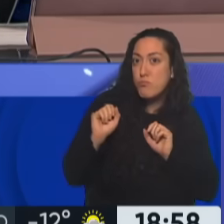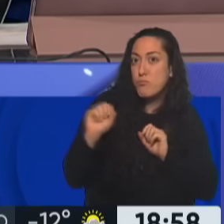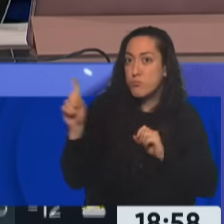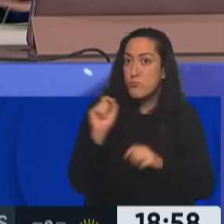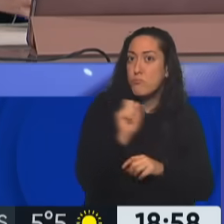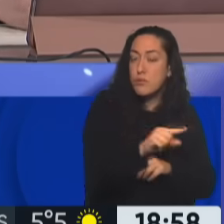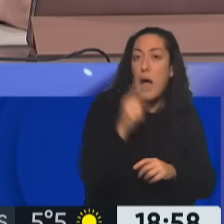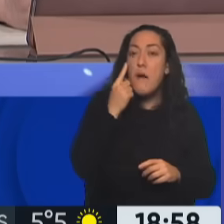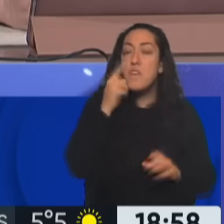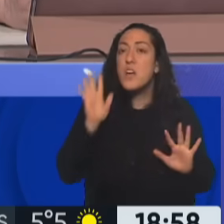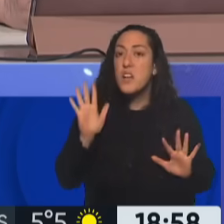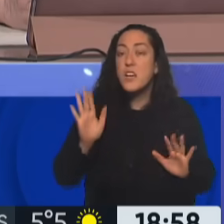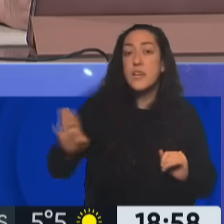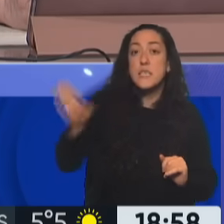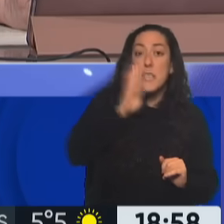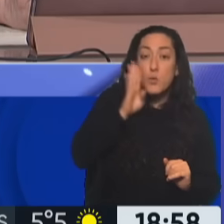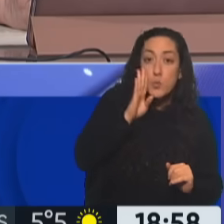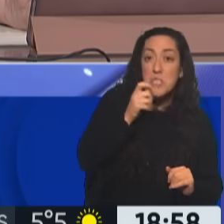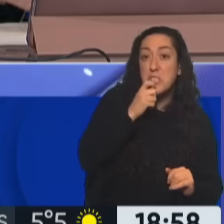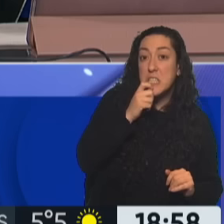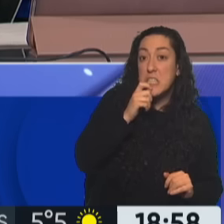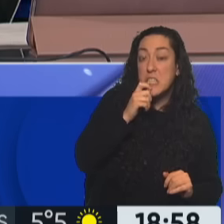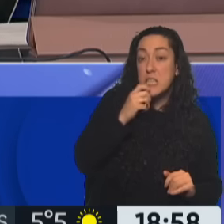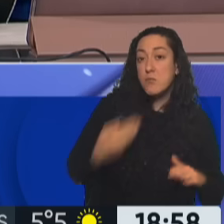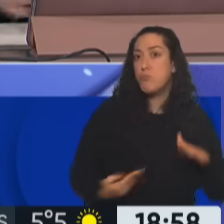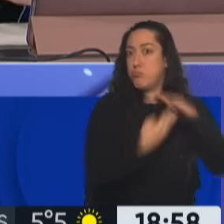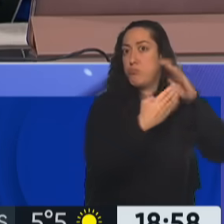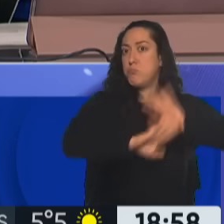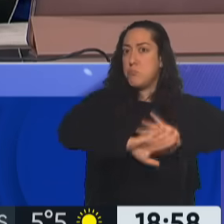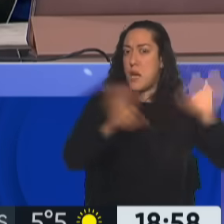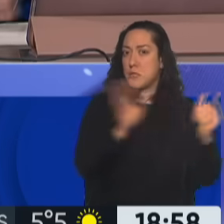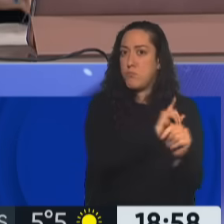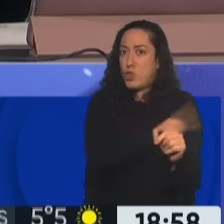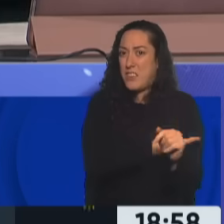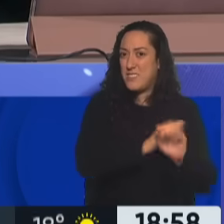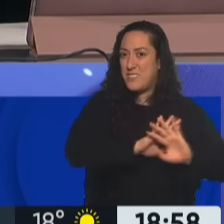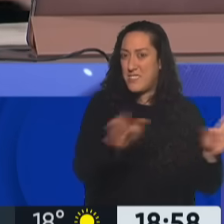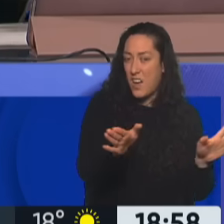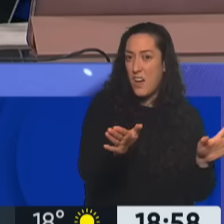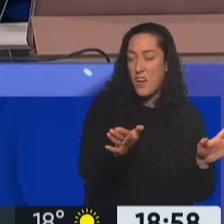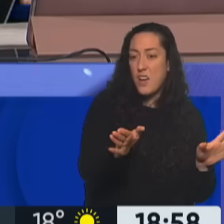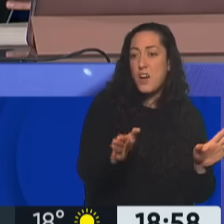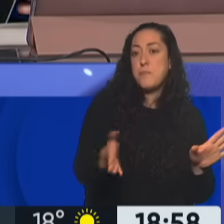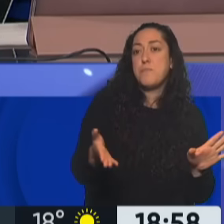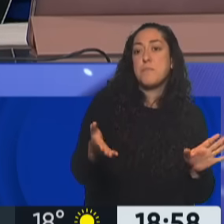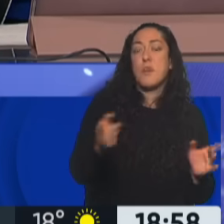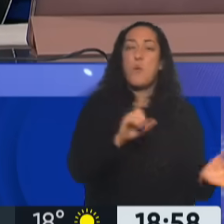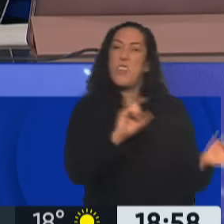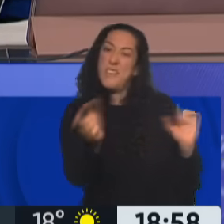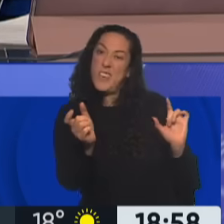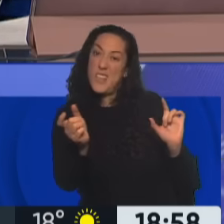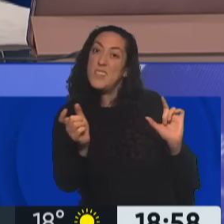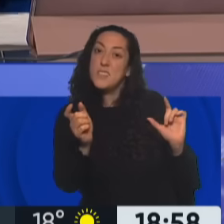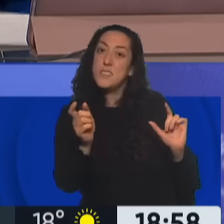si Estados Unidos efectivamente pierde el hegemón del país como potencia que es, digamos, pero de lo que fue, o diferenciándolo de lo que pasó